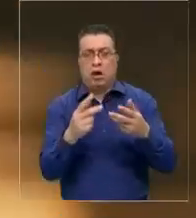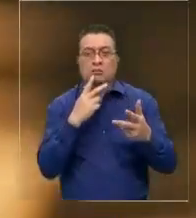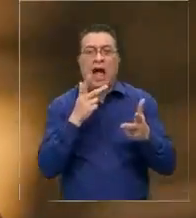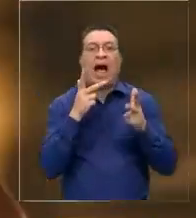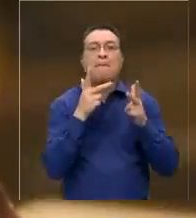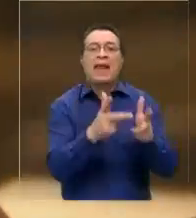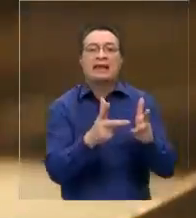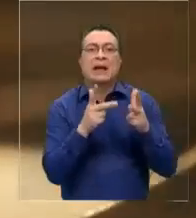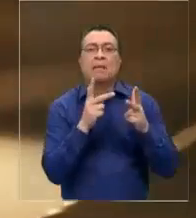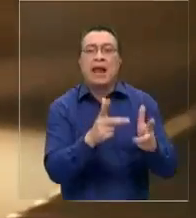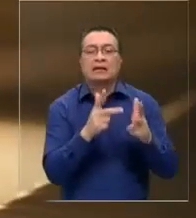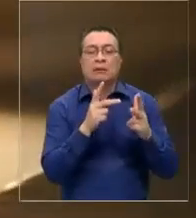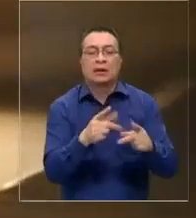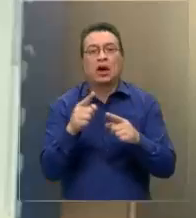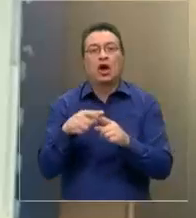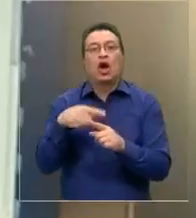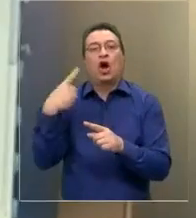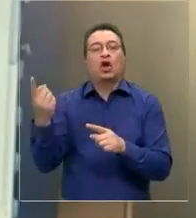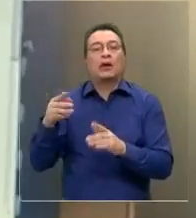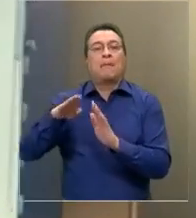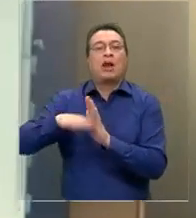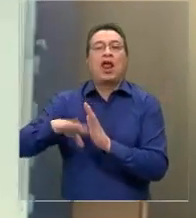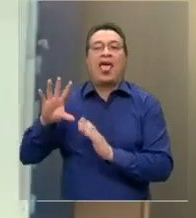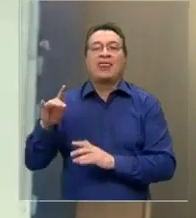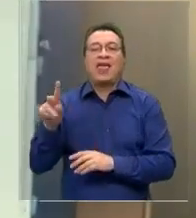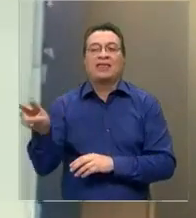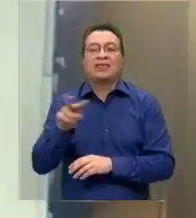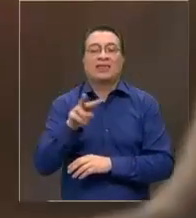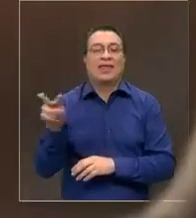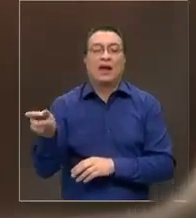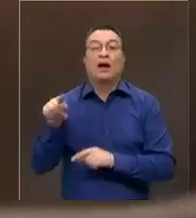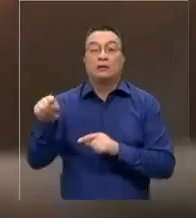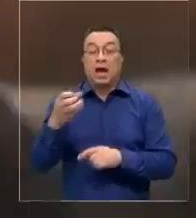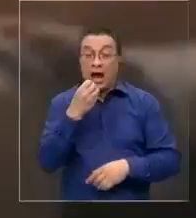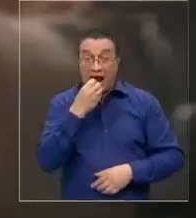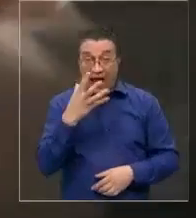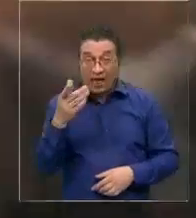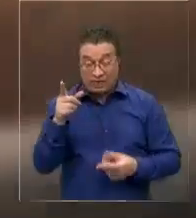amenazas que recibe por parte de otra menor de edad. El cantante